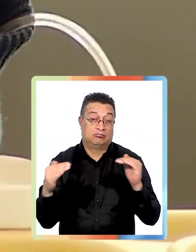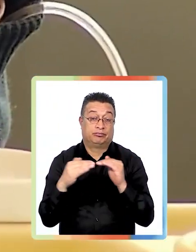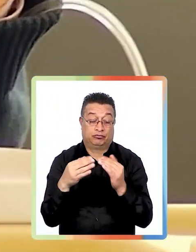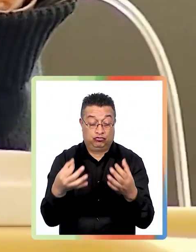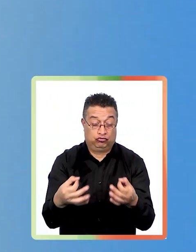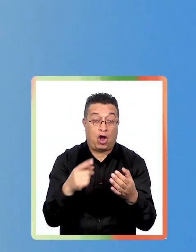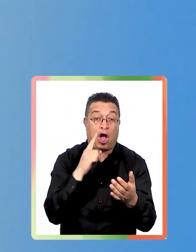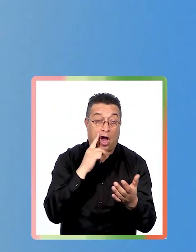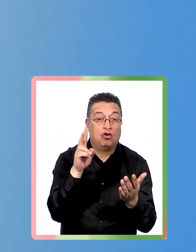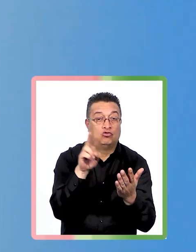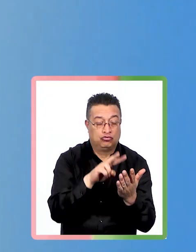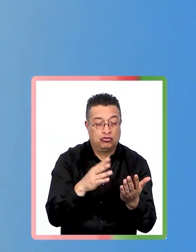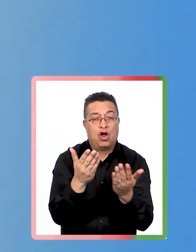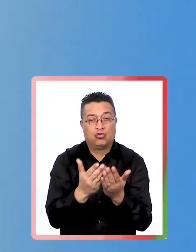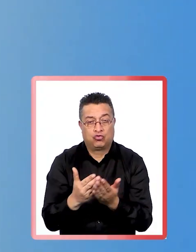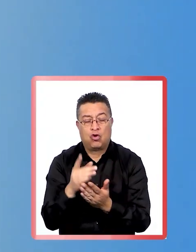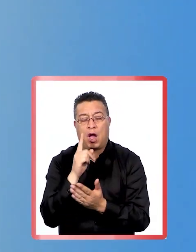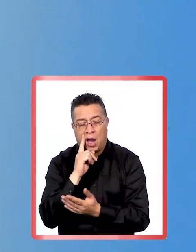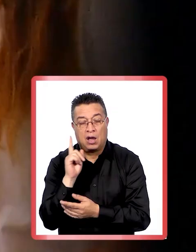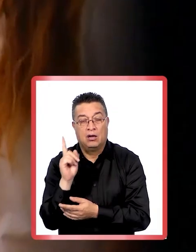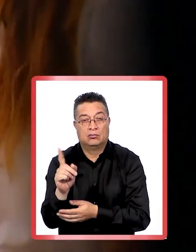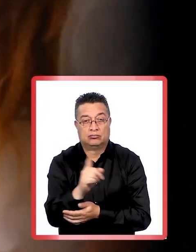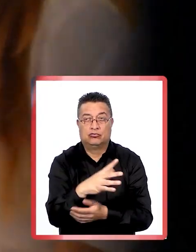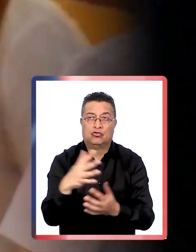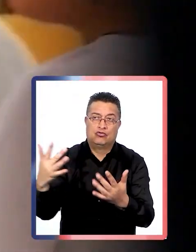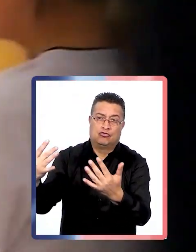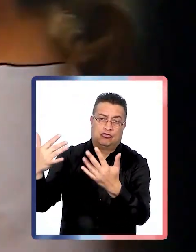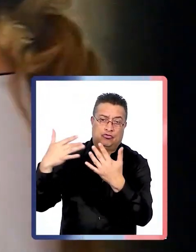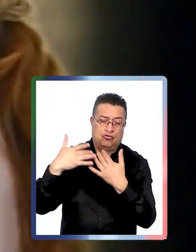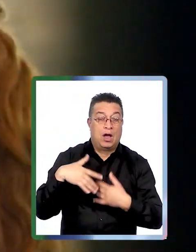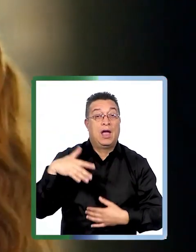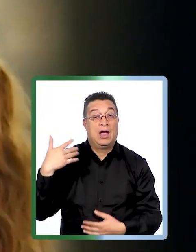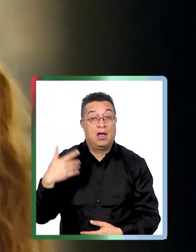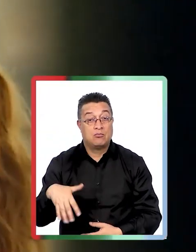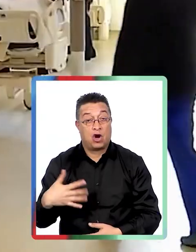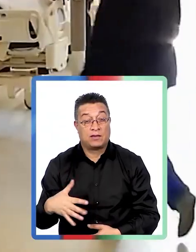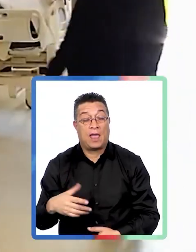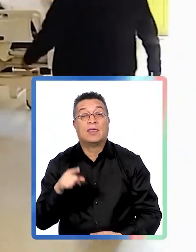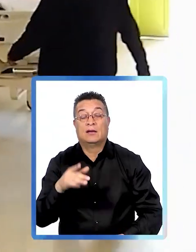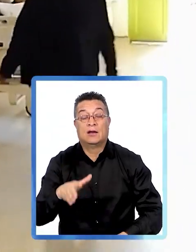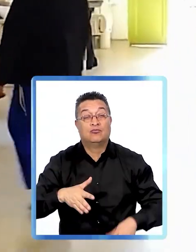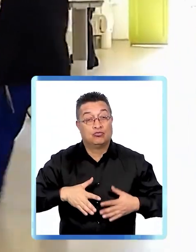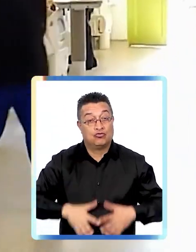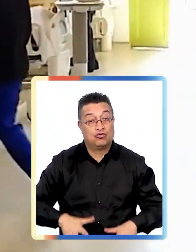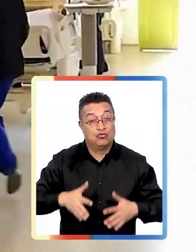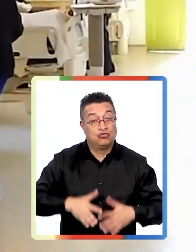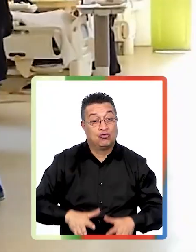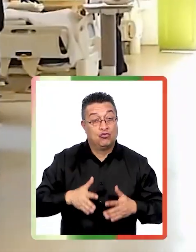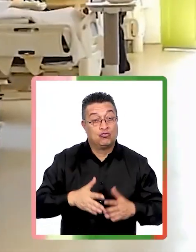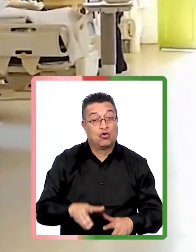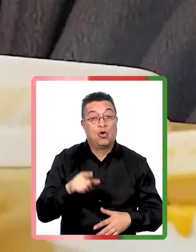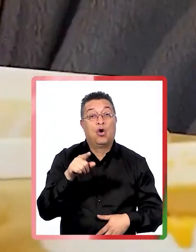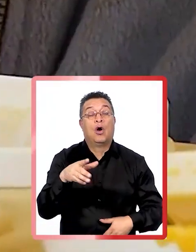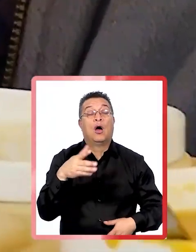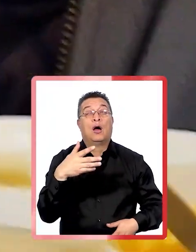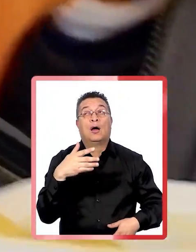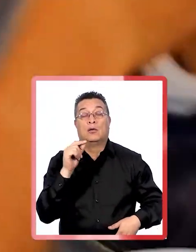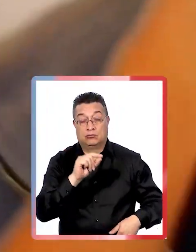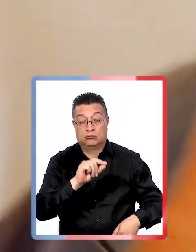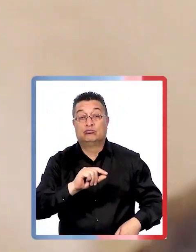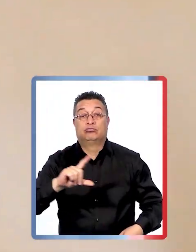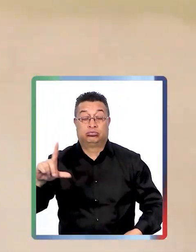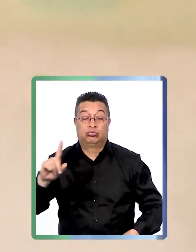documentado. Ha habido una buena cantidad de olas migratorias importantes y los nacimientos, si bien